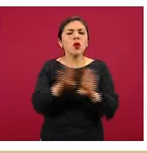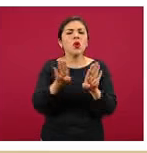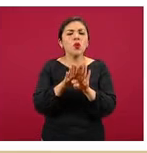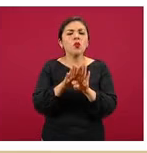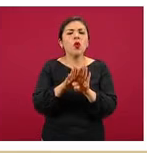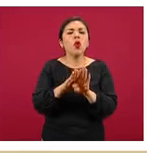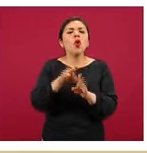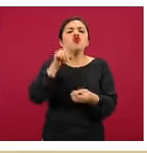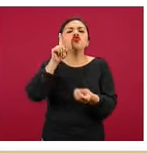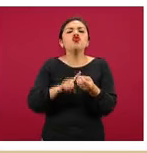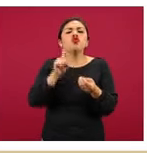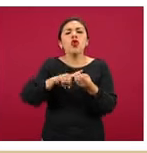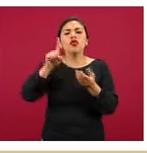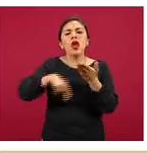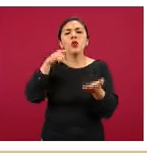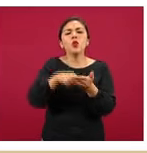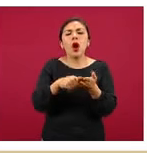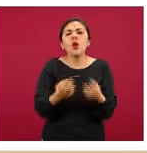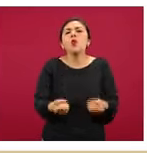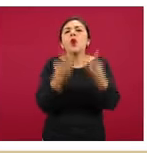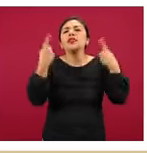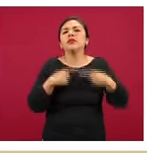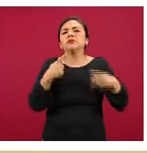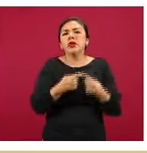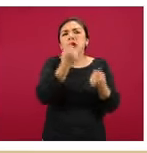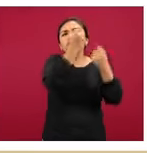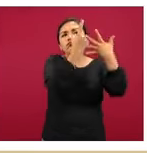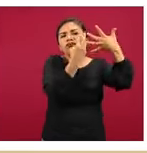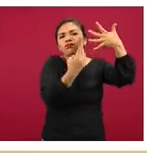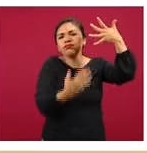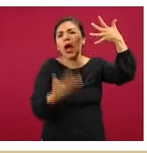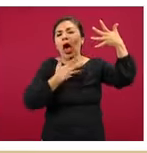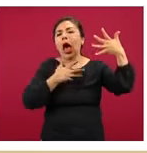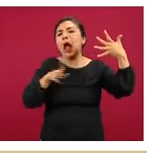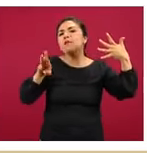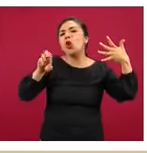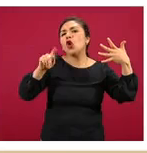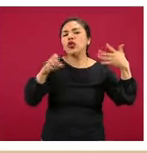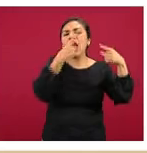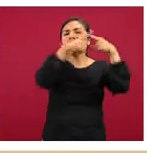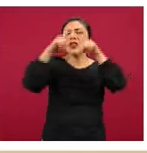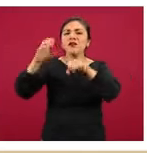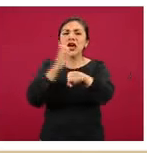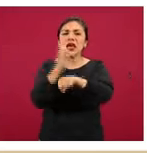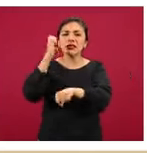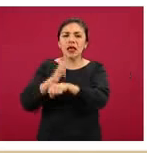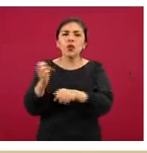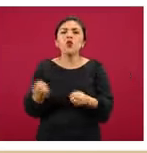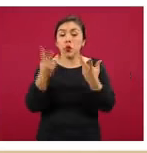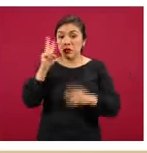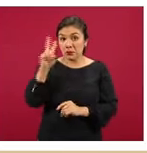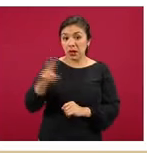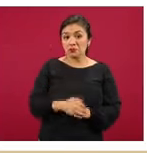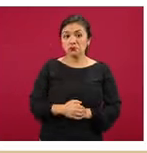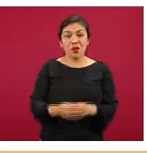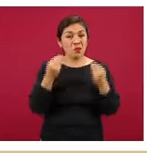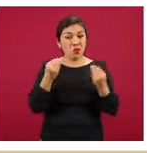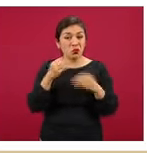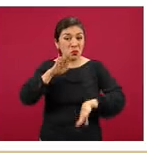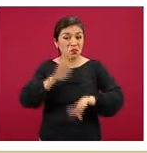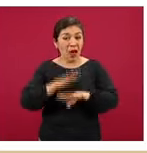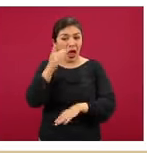en función de la cantidad de brotes notificados para cada una de las entidades federativas. Podemos ver mucha actividad